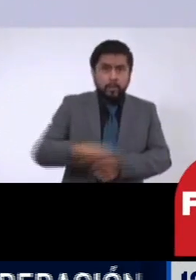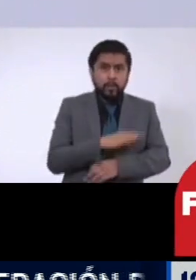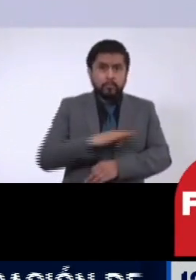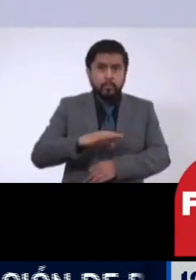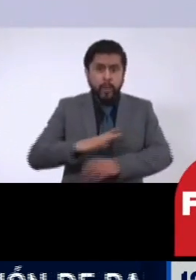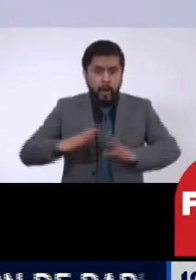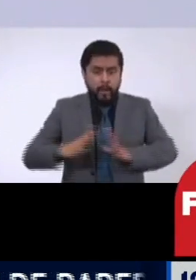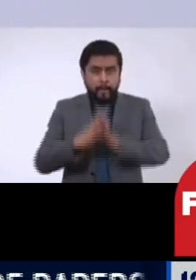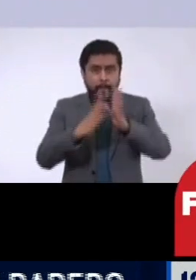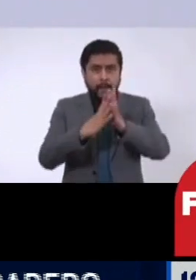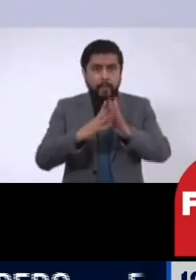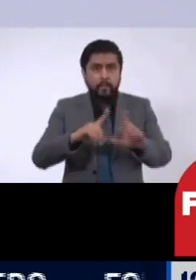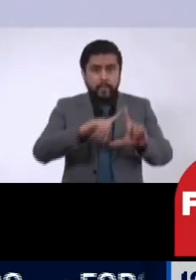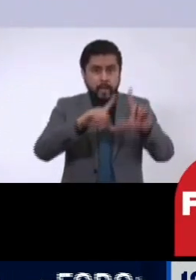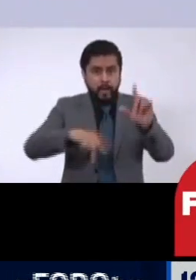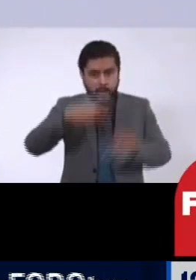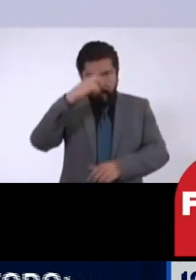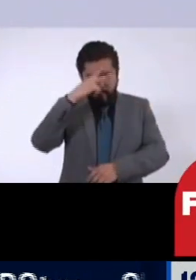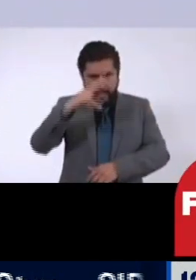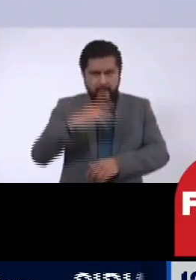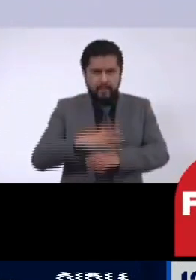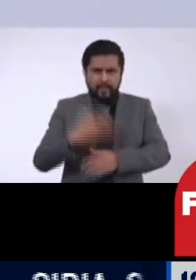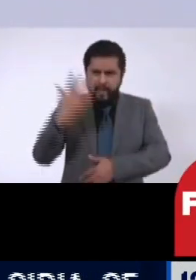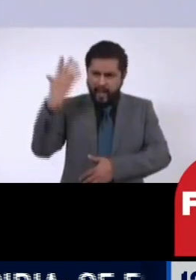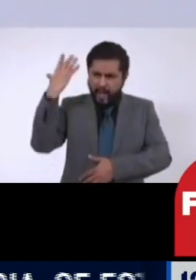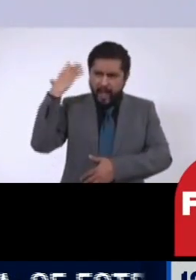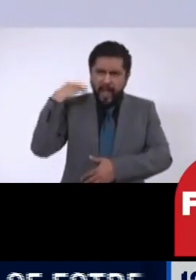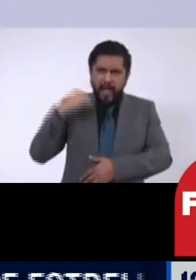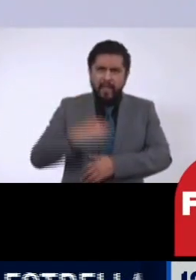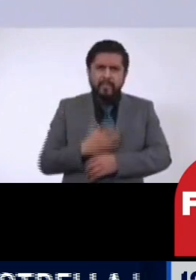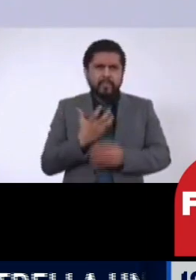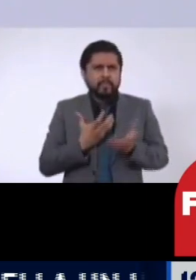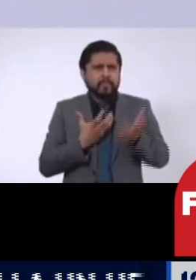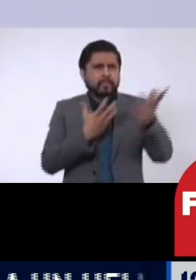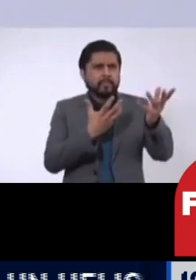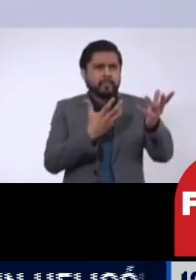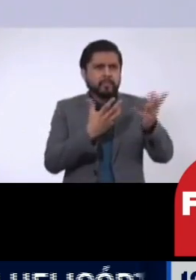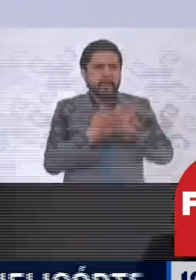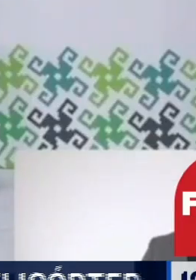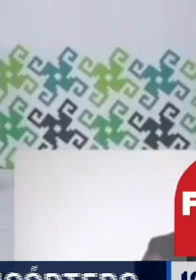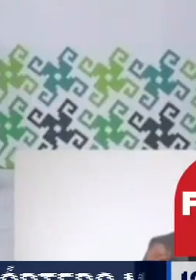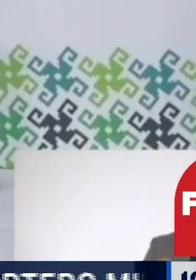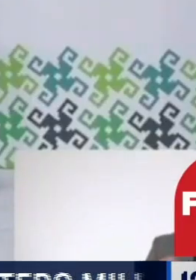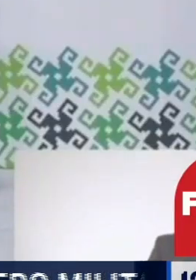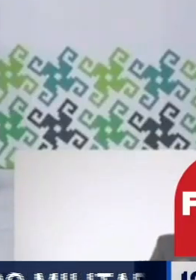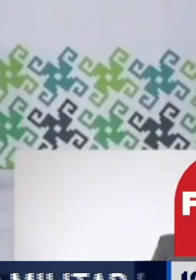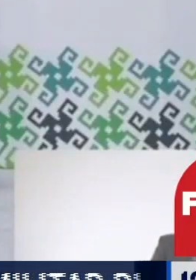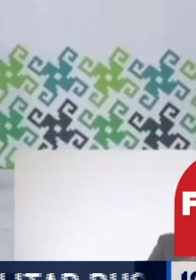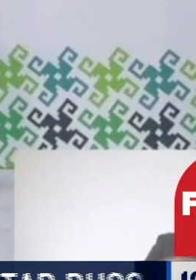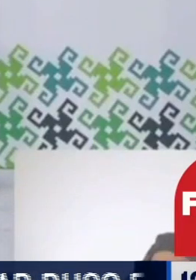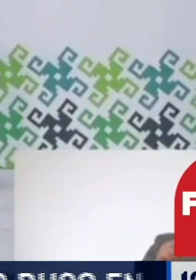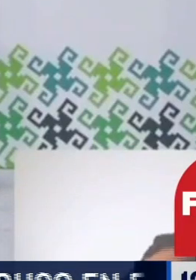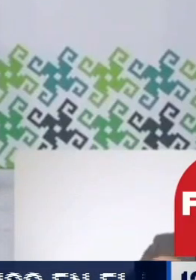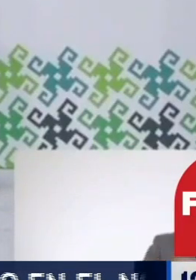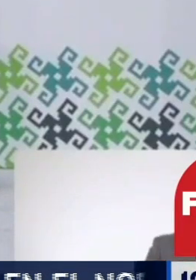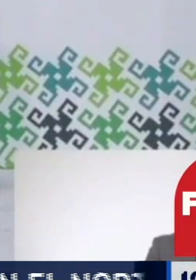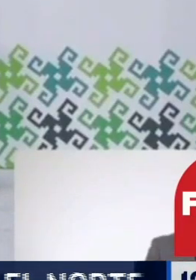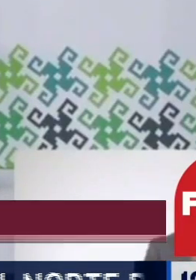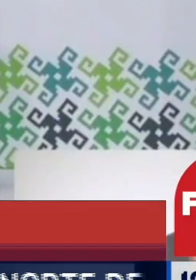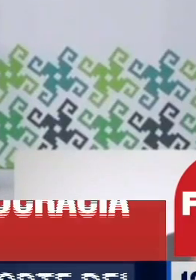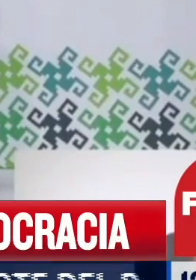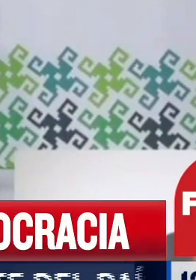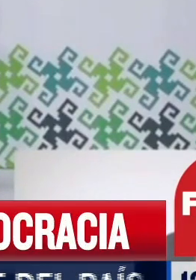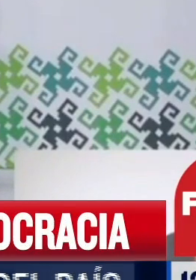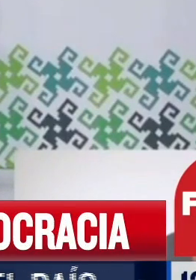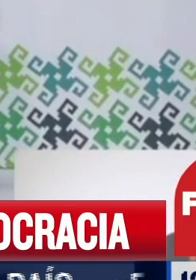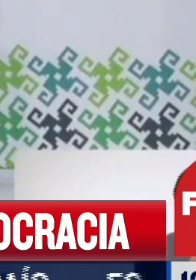en México la ansiada democracia de manera perdurable. La jefa de gobierno capitalino leyó